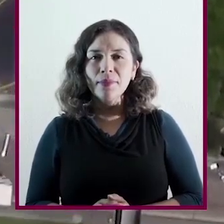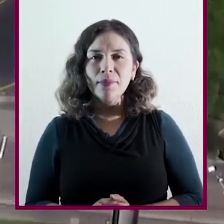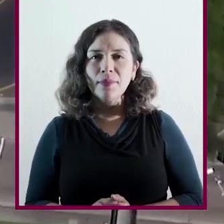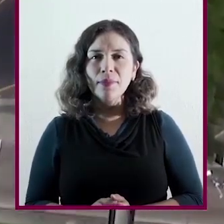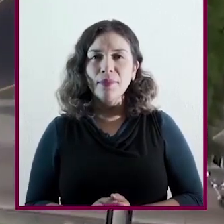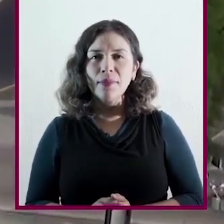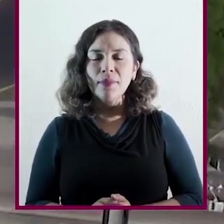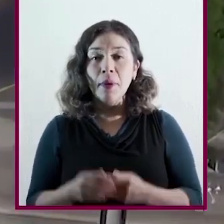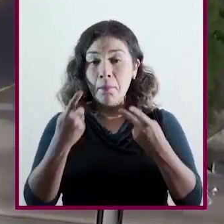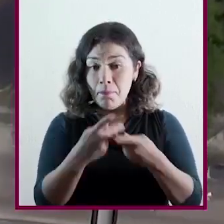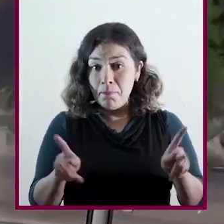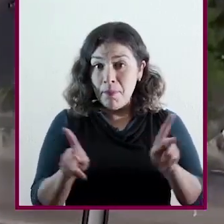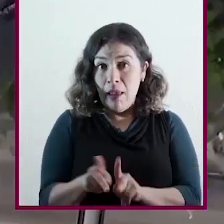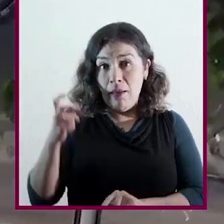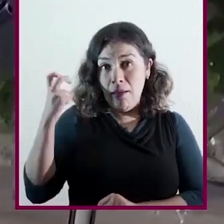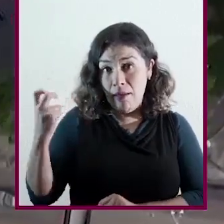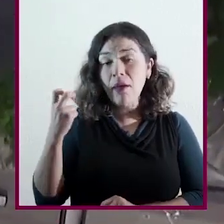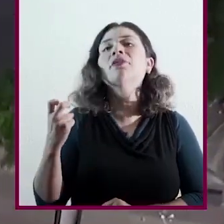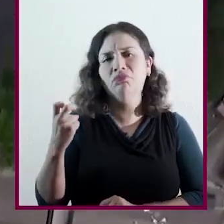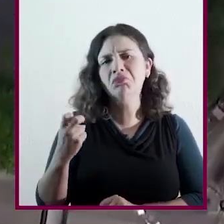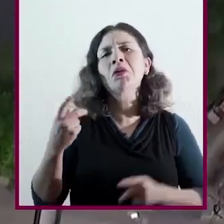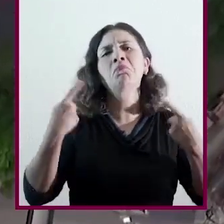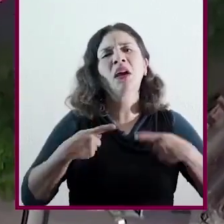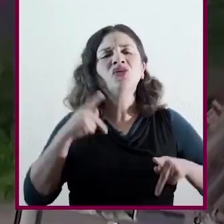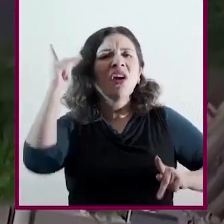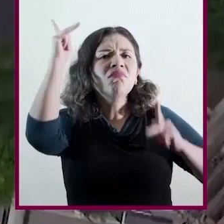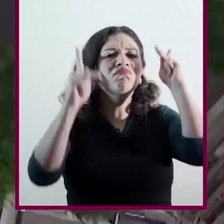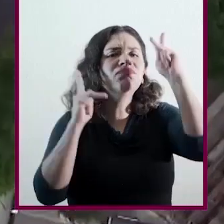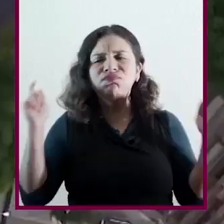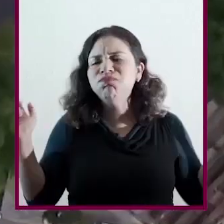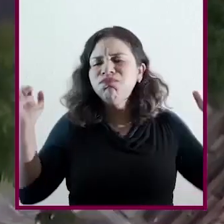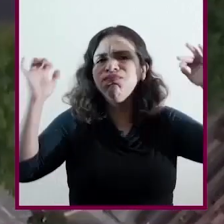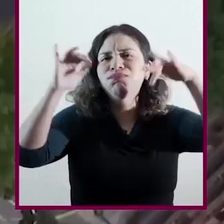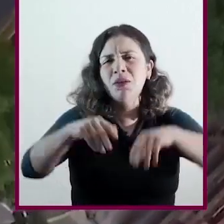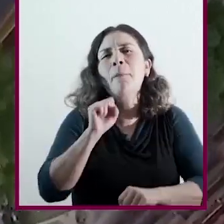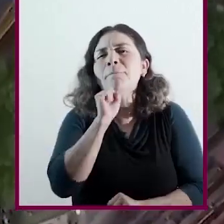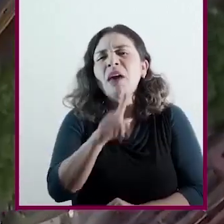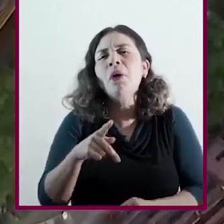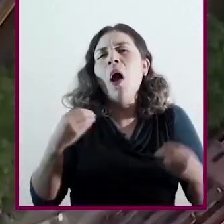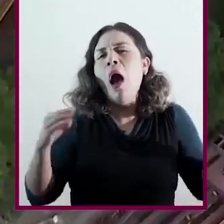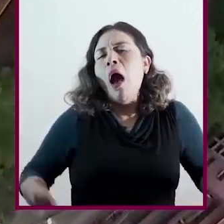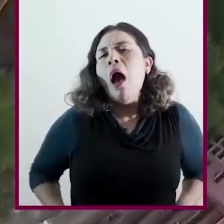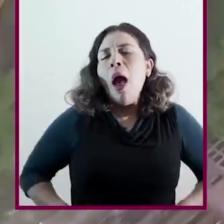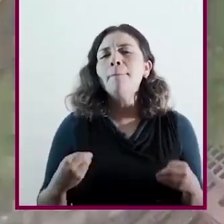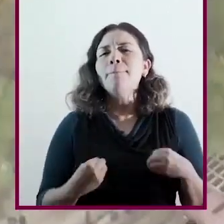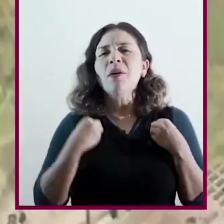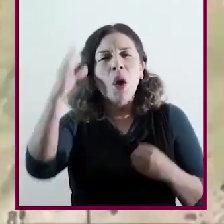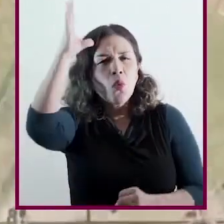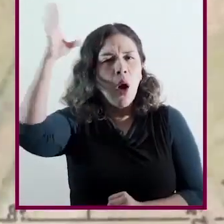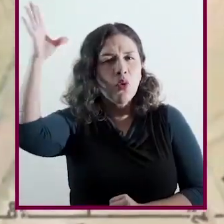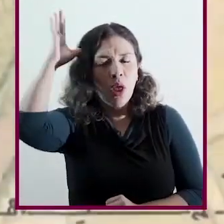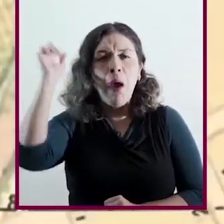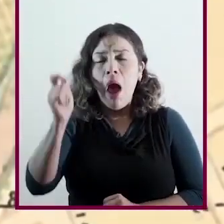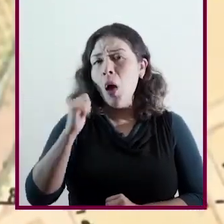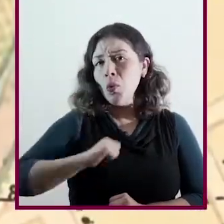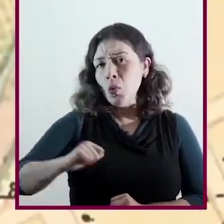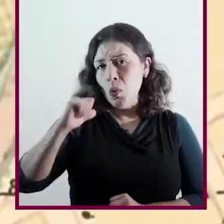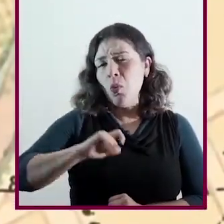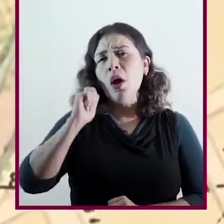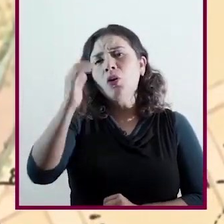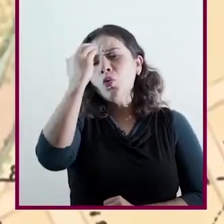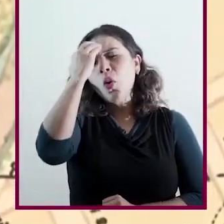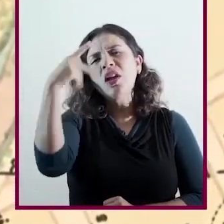La Plaza Melchor Ocampo recibe a los visitantes de la Cuauhtémoc en un cruce que a inicios del siglo XX